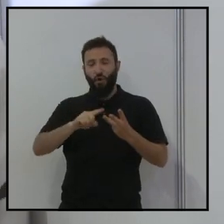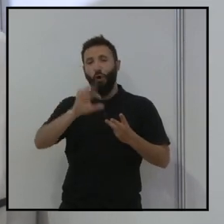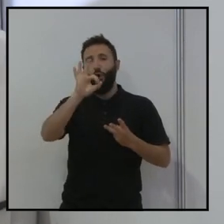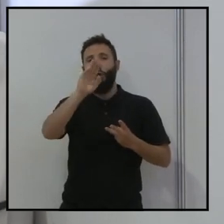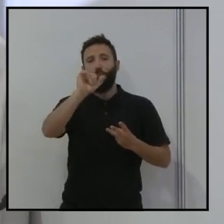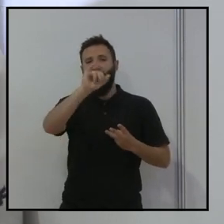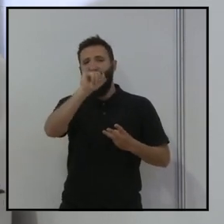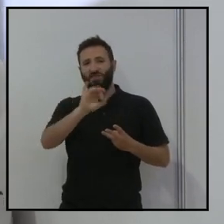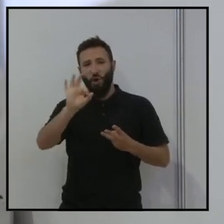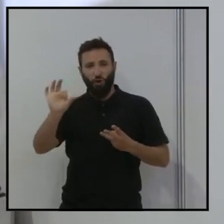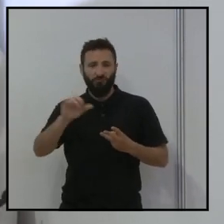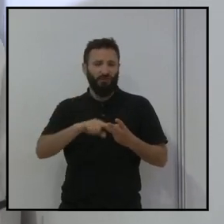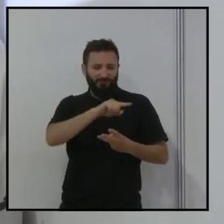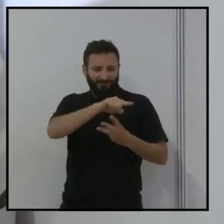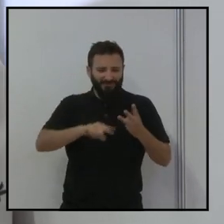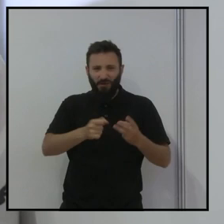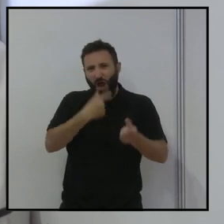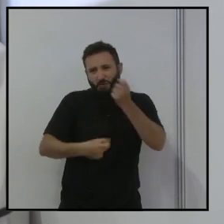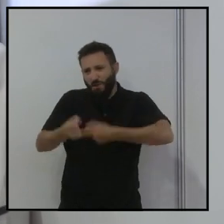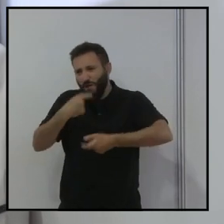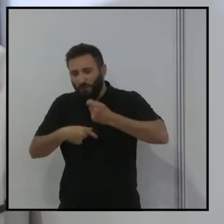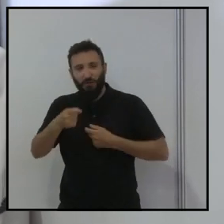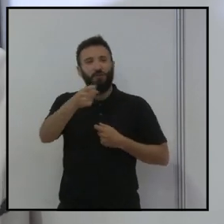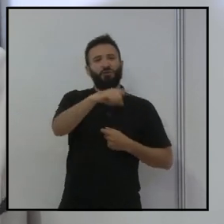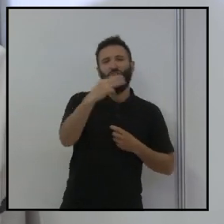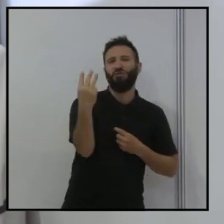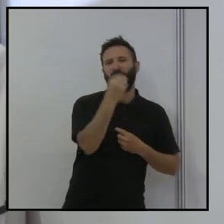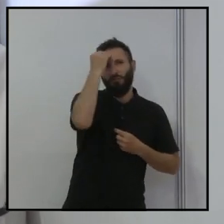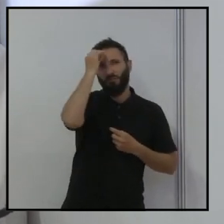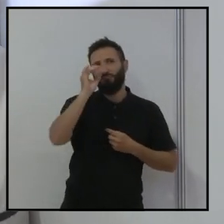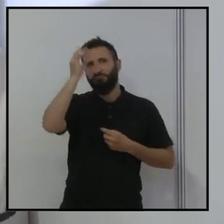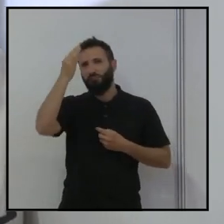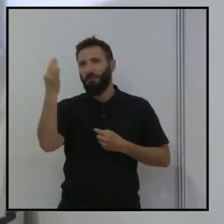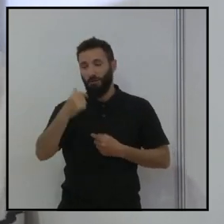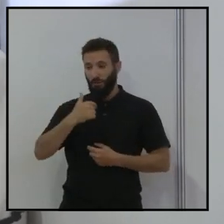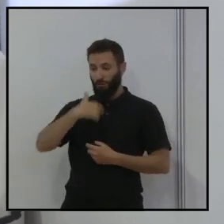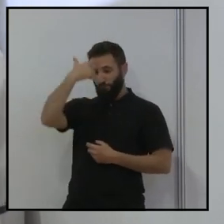podría hacer? ¿Qué podríais hacer vosotros? A lo mejor a vosotros si os escuchan. A nosotros, yo soy